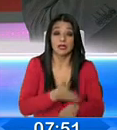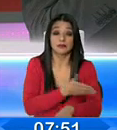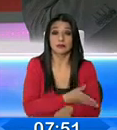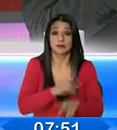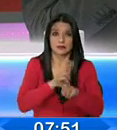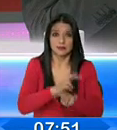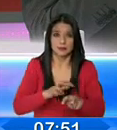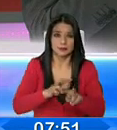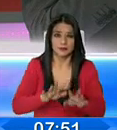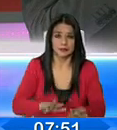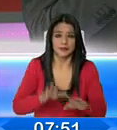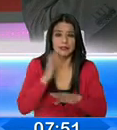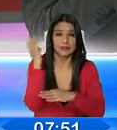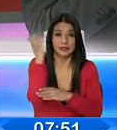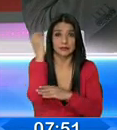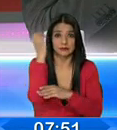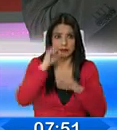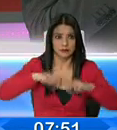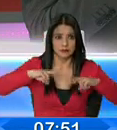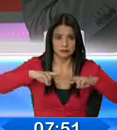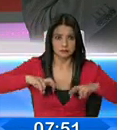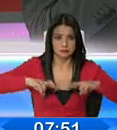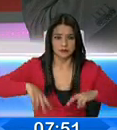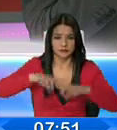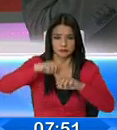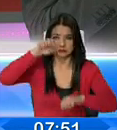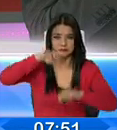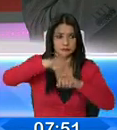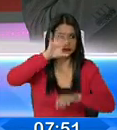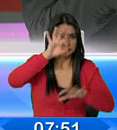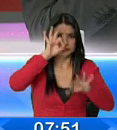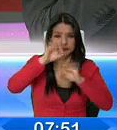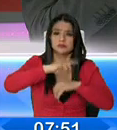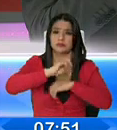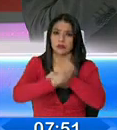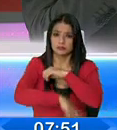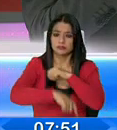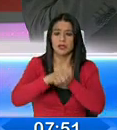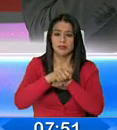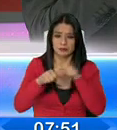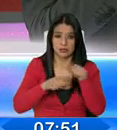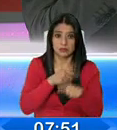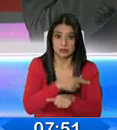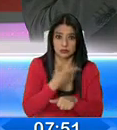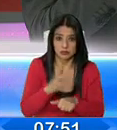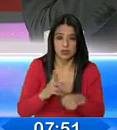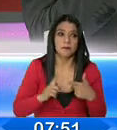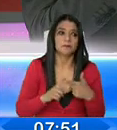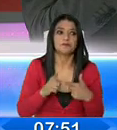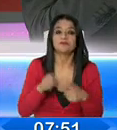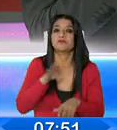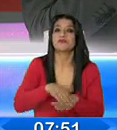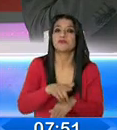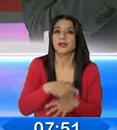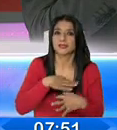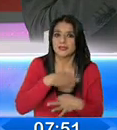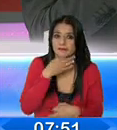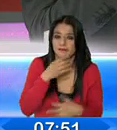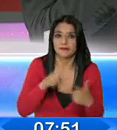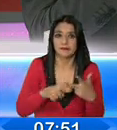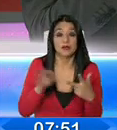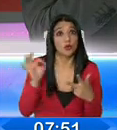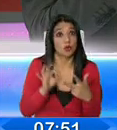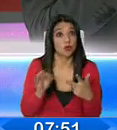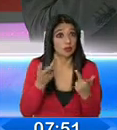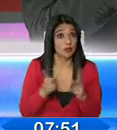emergencia, exámenes en los cuales ya se determinaron sanciones administrativas, responsabilidades civiles y órdenes